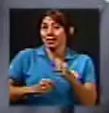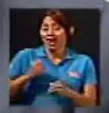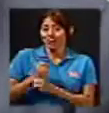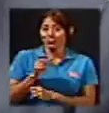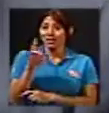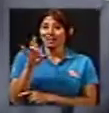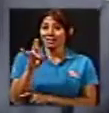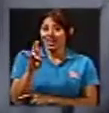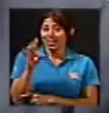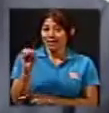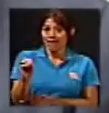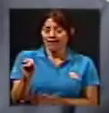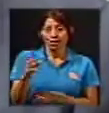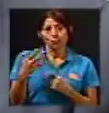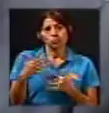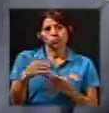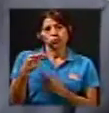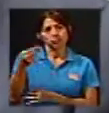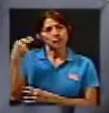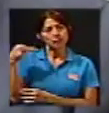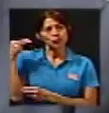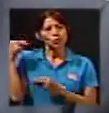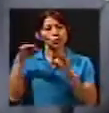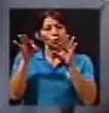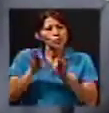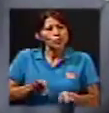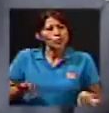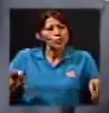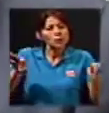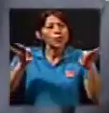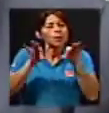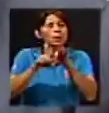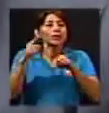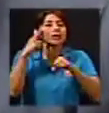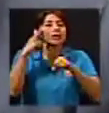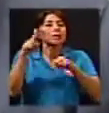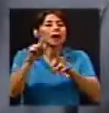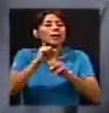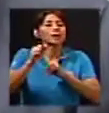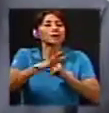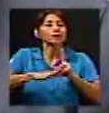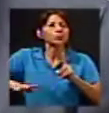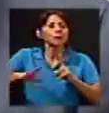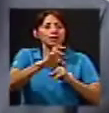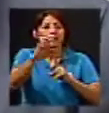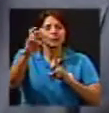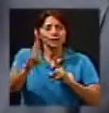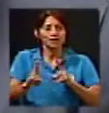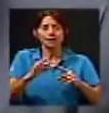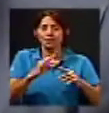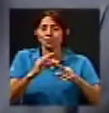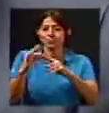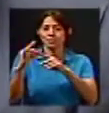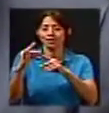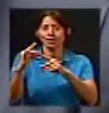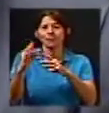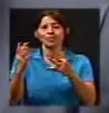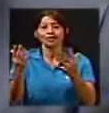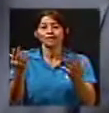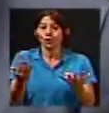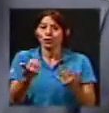historia muy importante para la sociedad costarricense, y más aún cuando tenemos todas